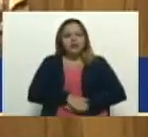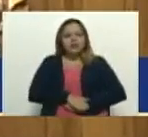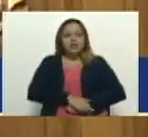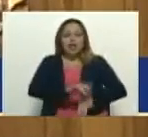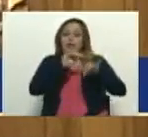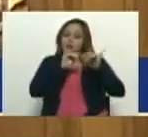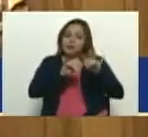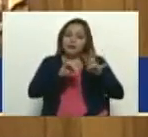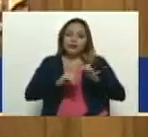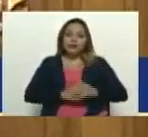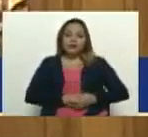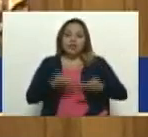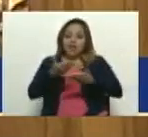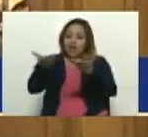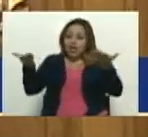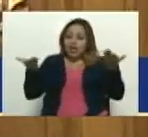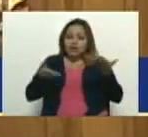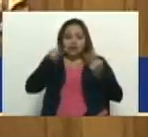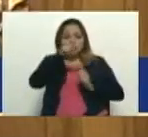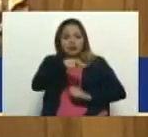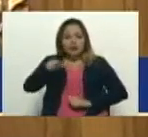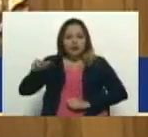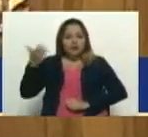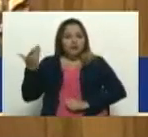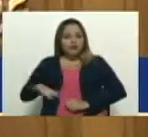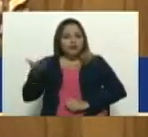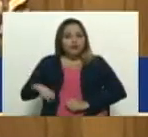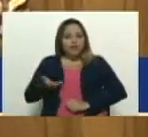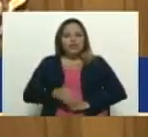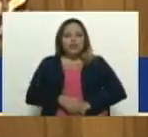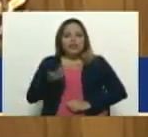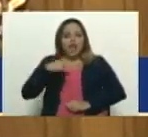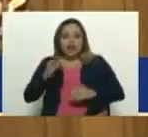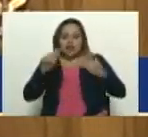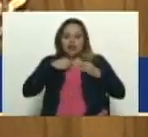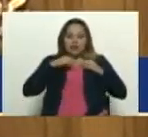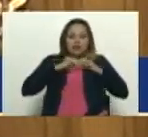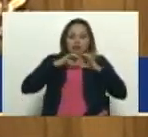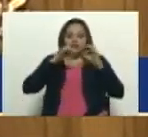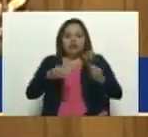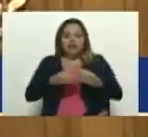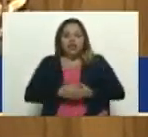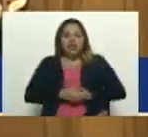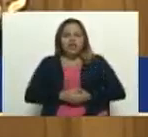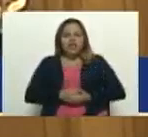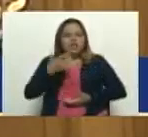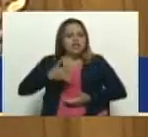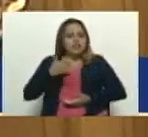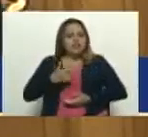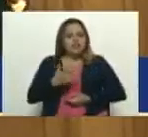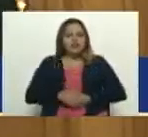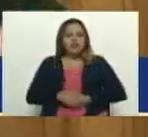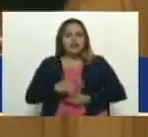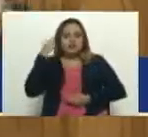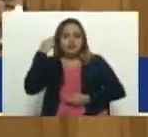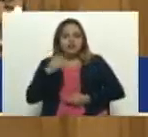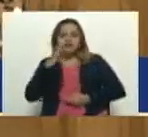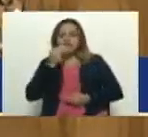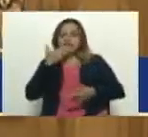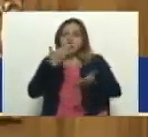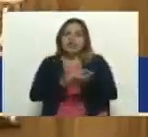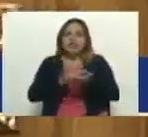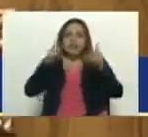consiguiente ellos son los objetos que ocupan mi alma y mis sentidos. Simón Bolívar, muchísimas gracias. Que